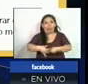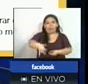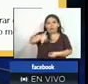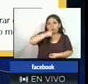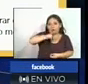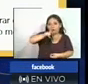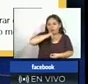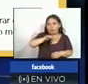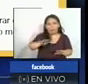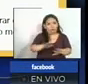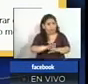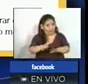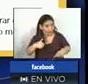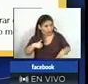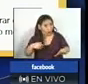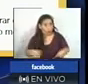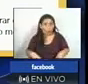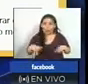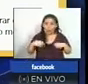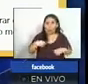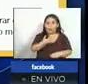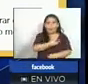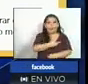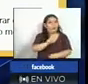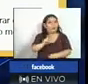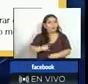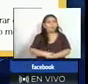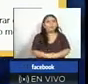que no se declarará culpable del hecho.